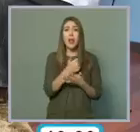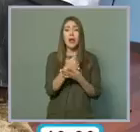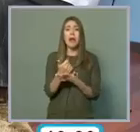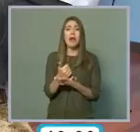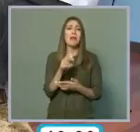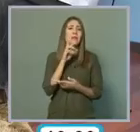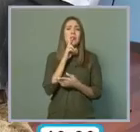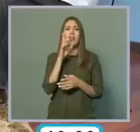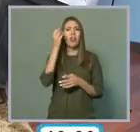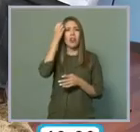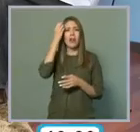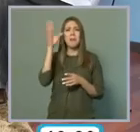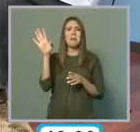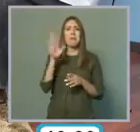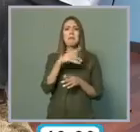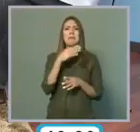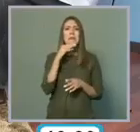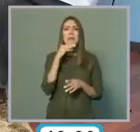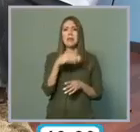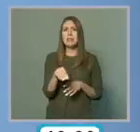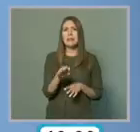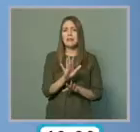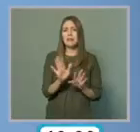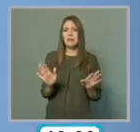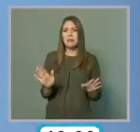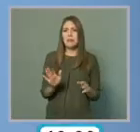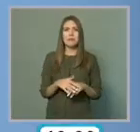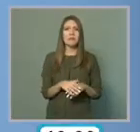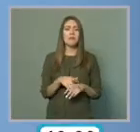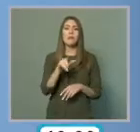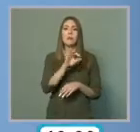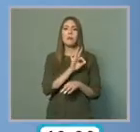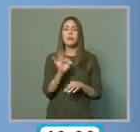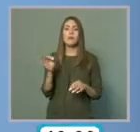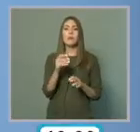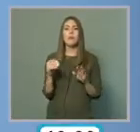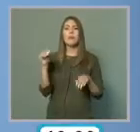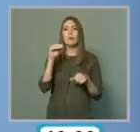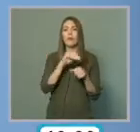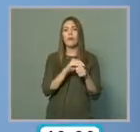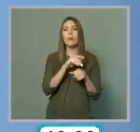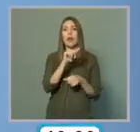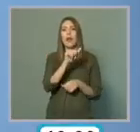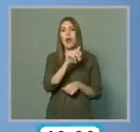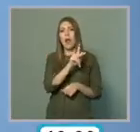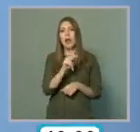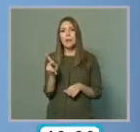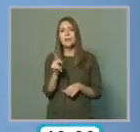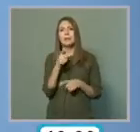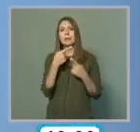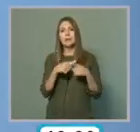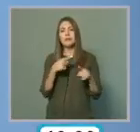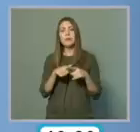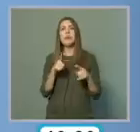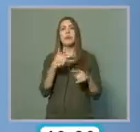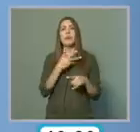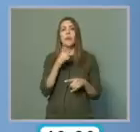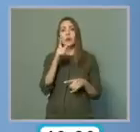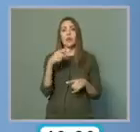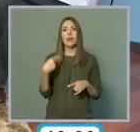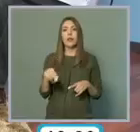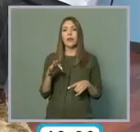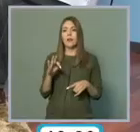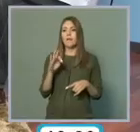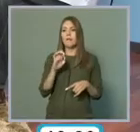el mensaje y desháganse. Ahora bien, pueden implementar o pueden instalar una aplicación. Hay varias, pero hay una que se llama Feedly. Lo